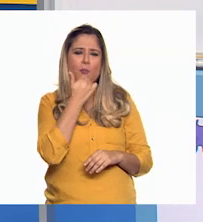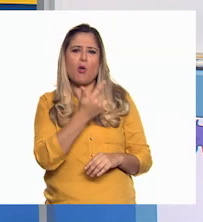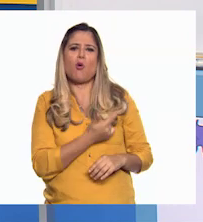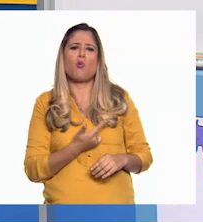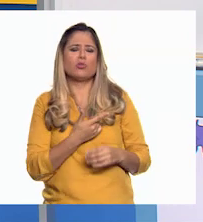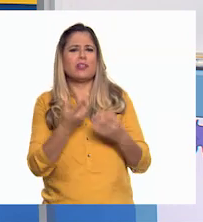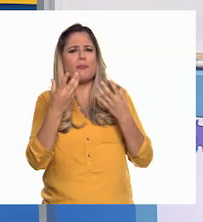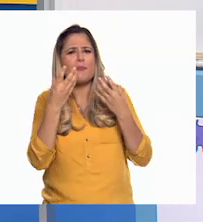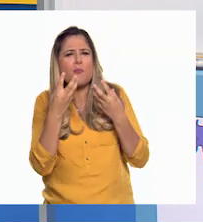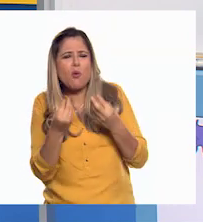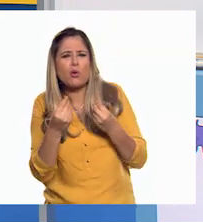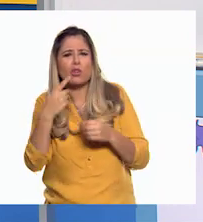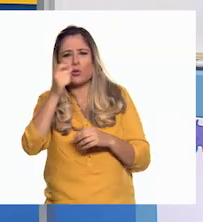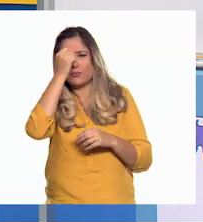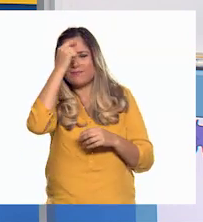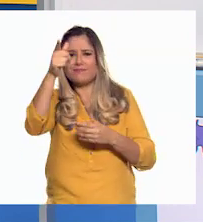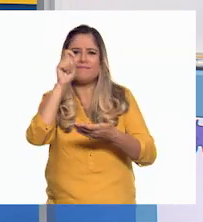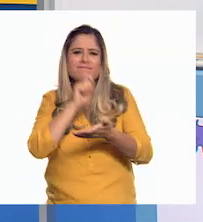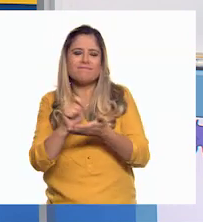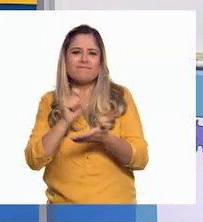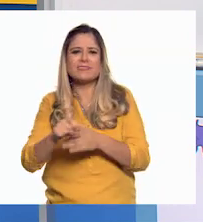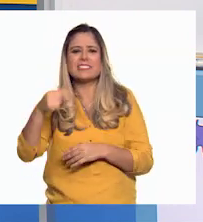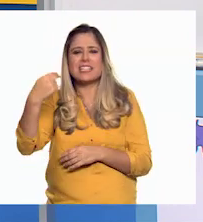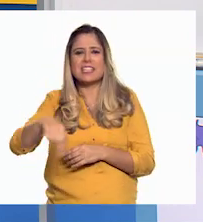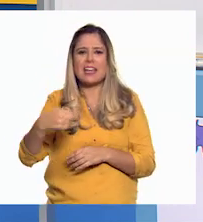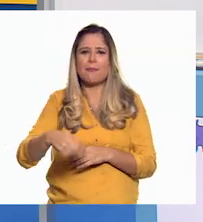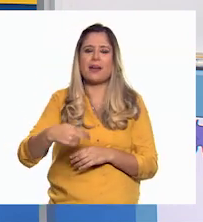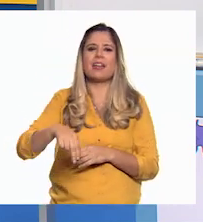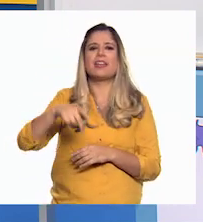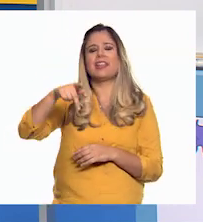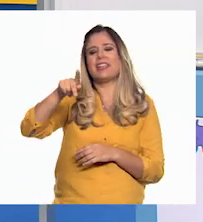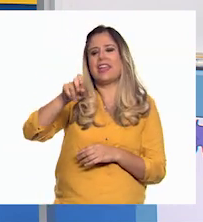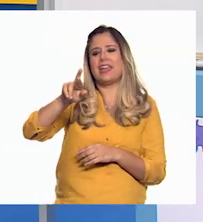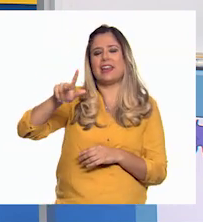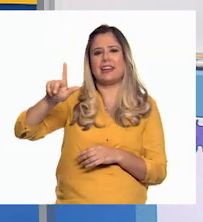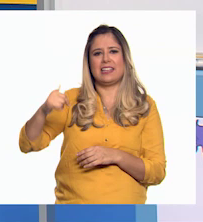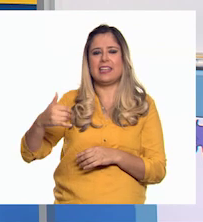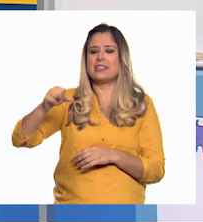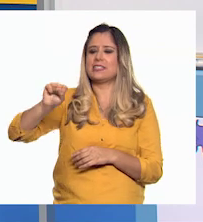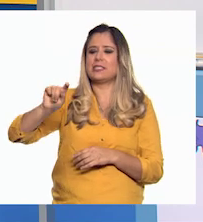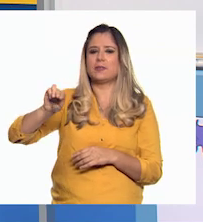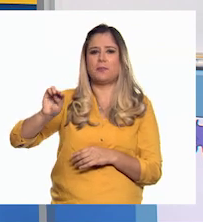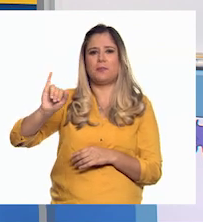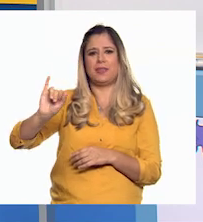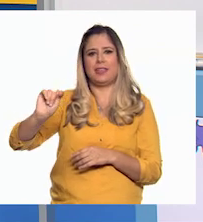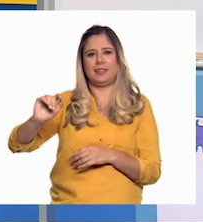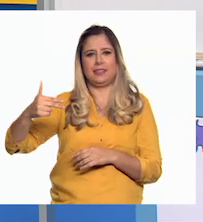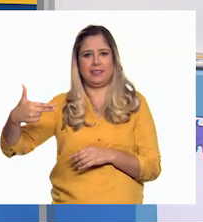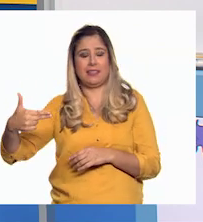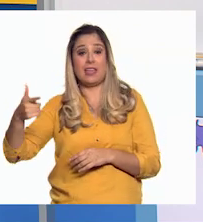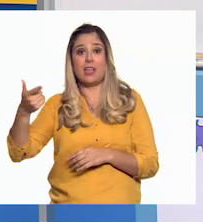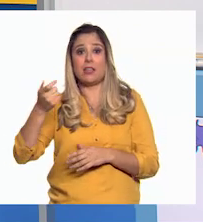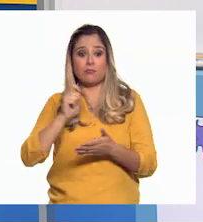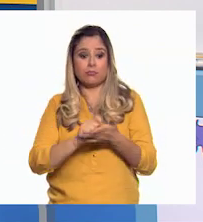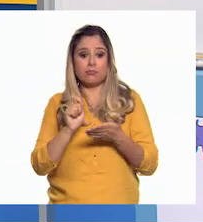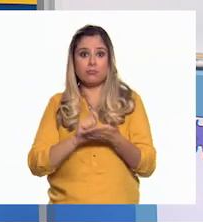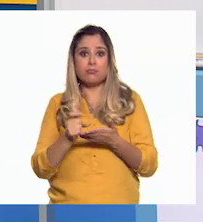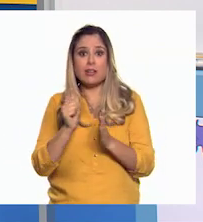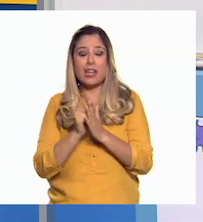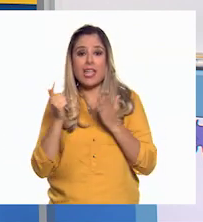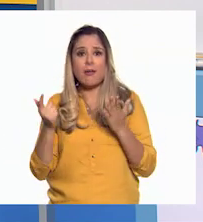gusta mucho una autora que se llama Kerry Smith, que tiene obras muy interesantes,